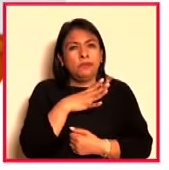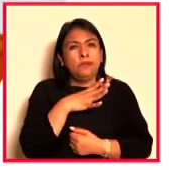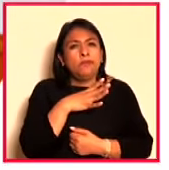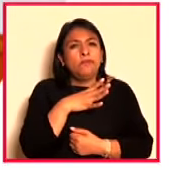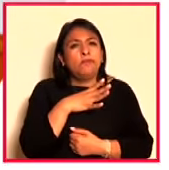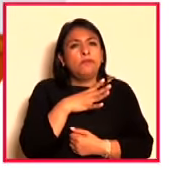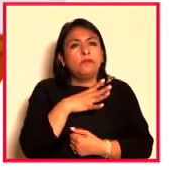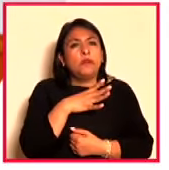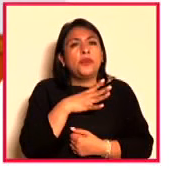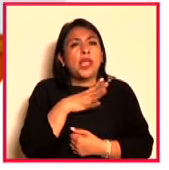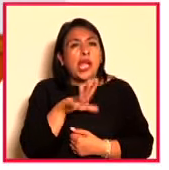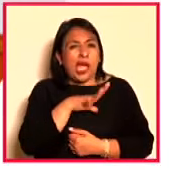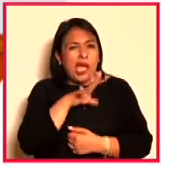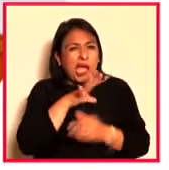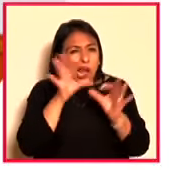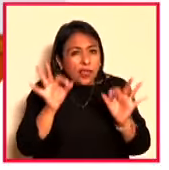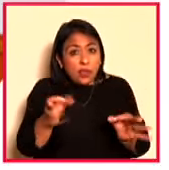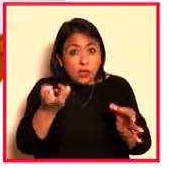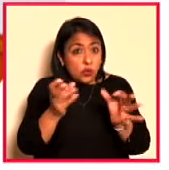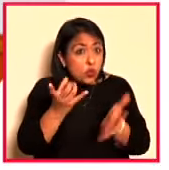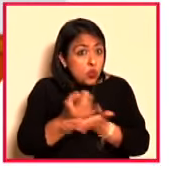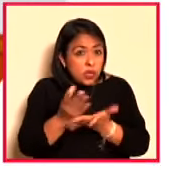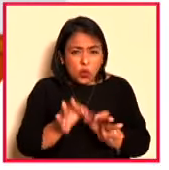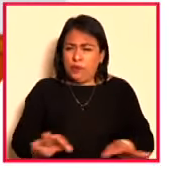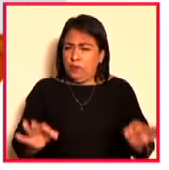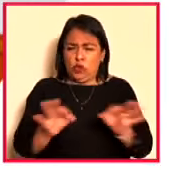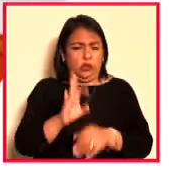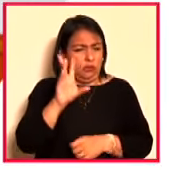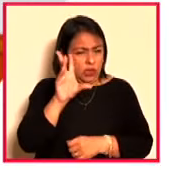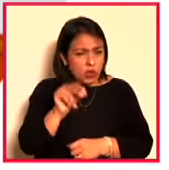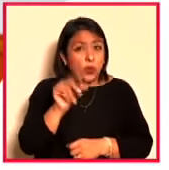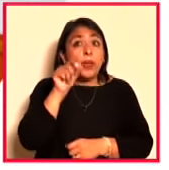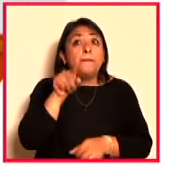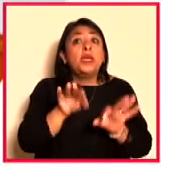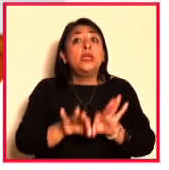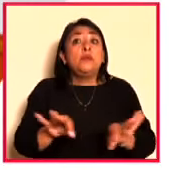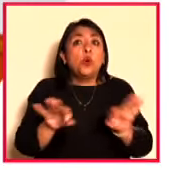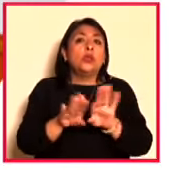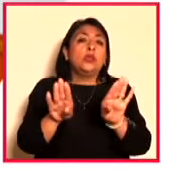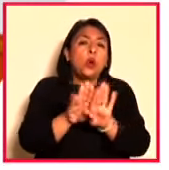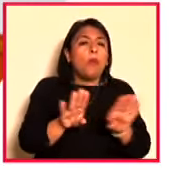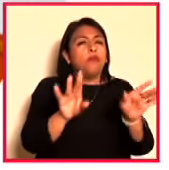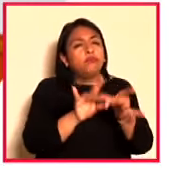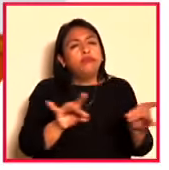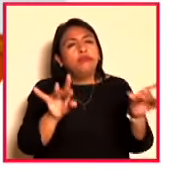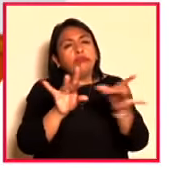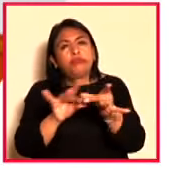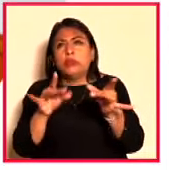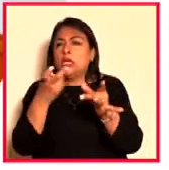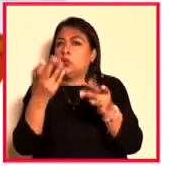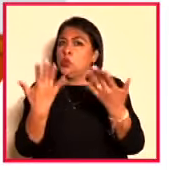la calidad nos importa, sino nos importa el discurso. El discurso es fundamental.